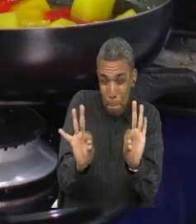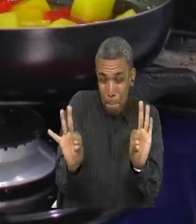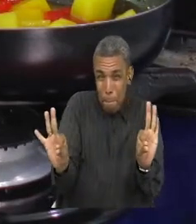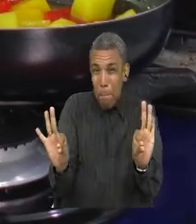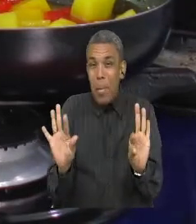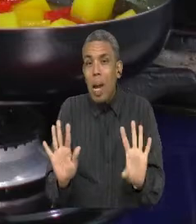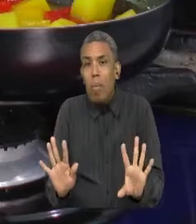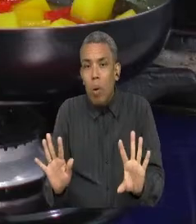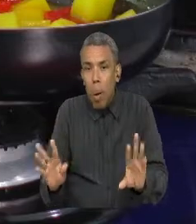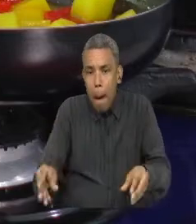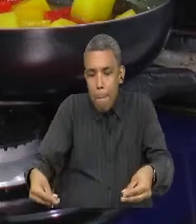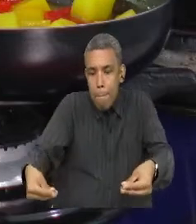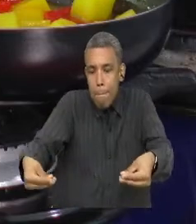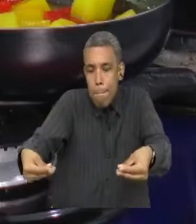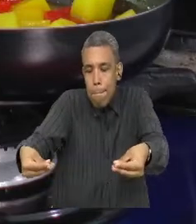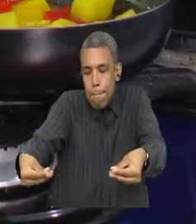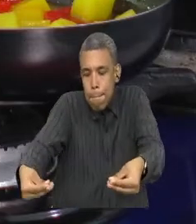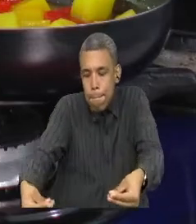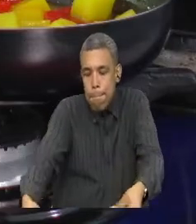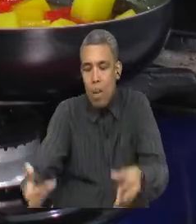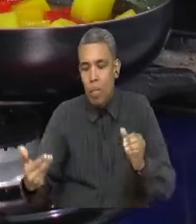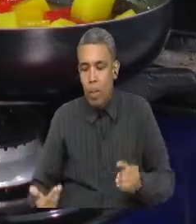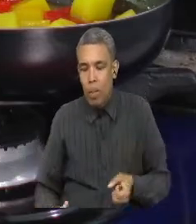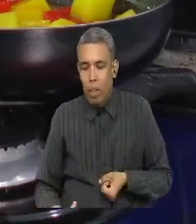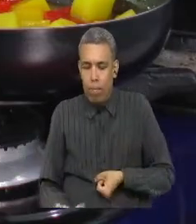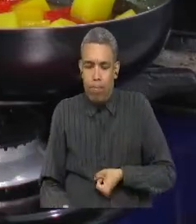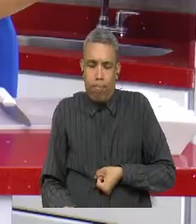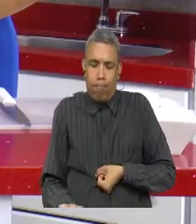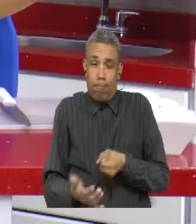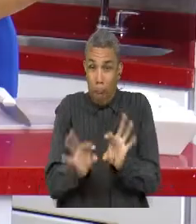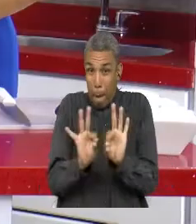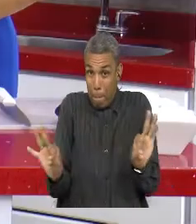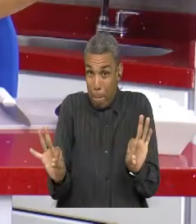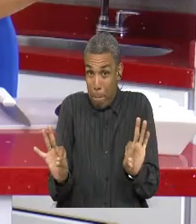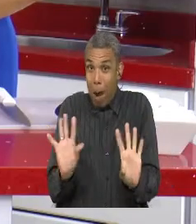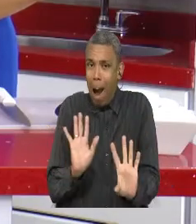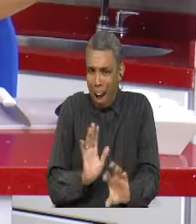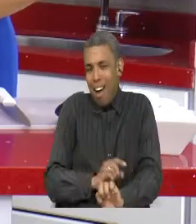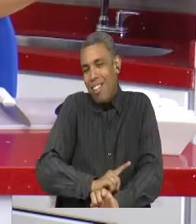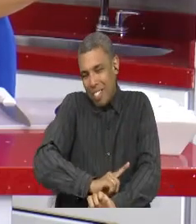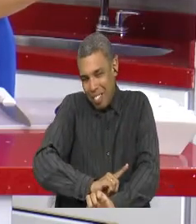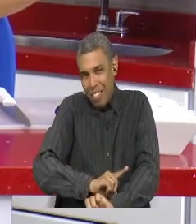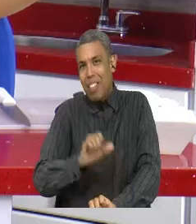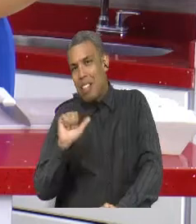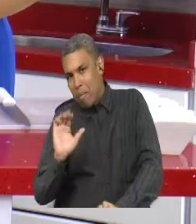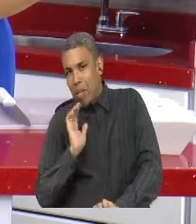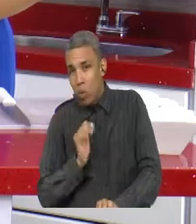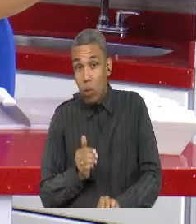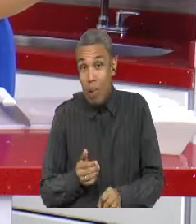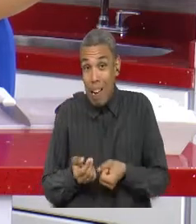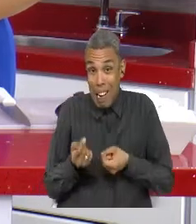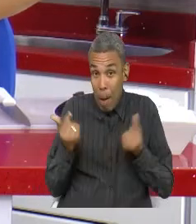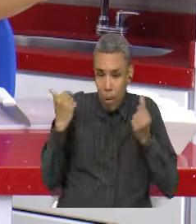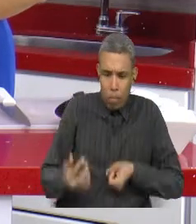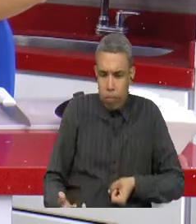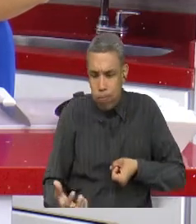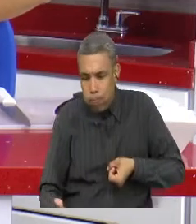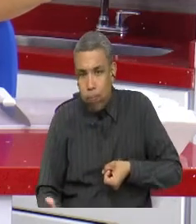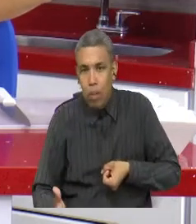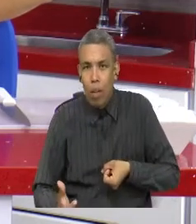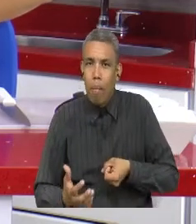sí, por el grosor, esta tiene a durar un poquito más de 10 minutos a 15 minutos. E incluso le hicimos las